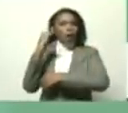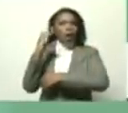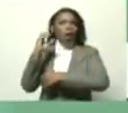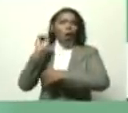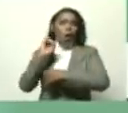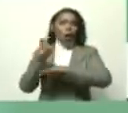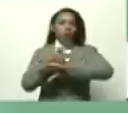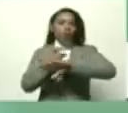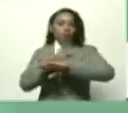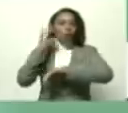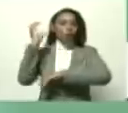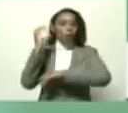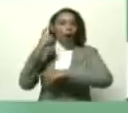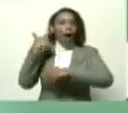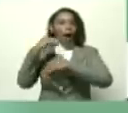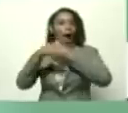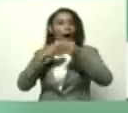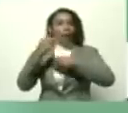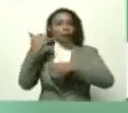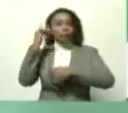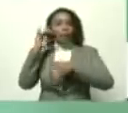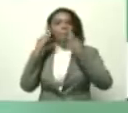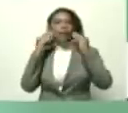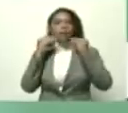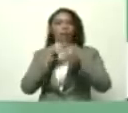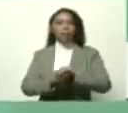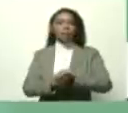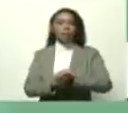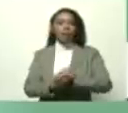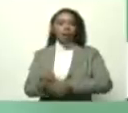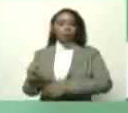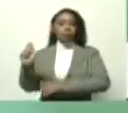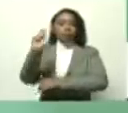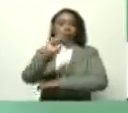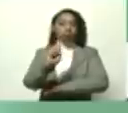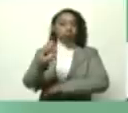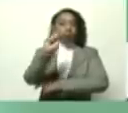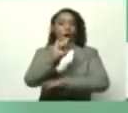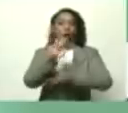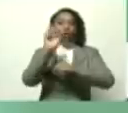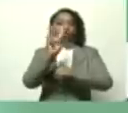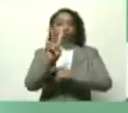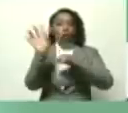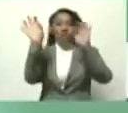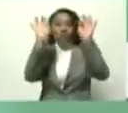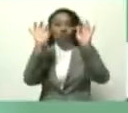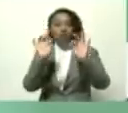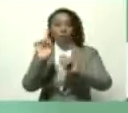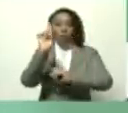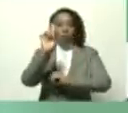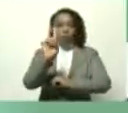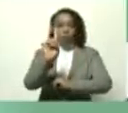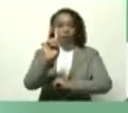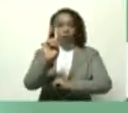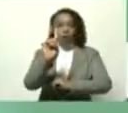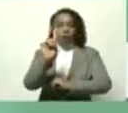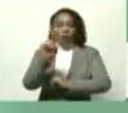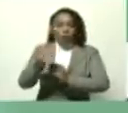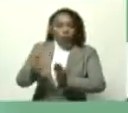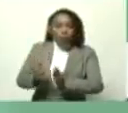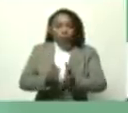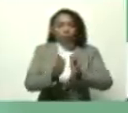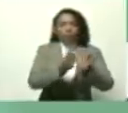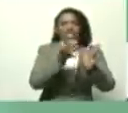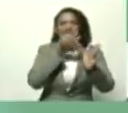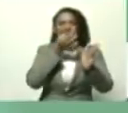el gobierno colombiano, es experto. Mensualmente, con dos modalidades. Una, las trochas. ¿Y